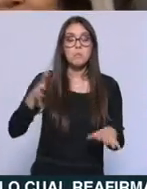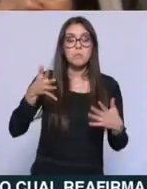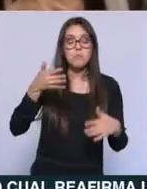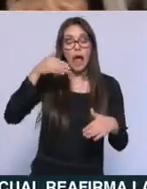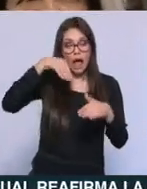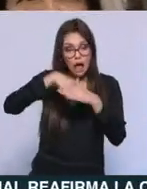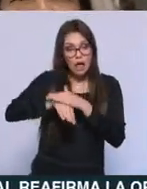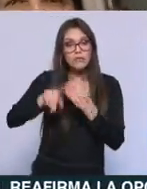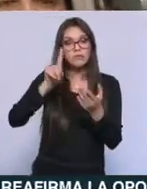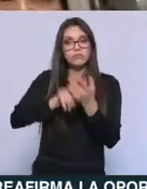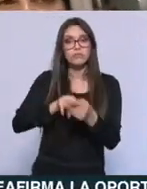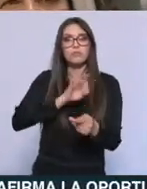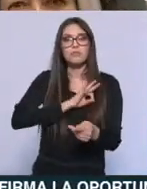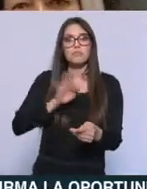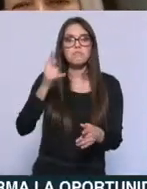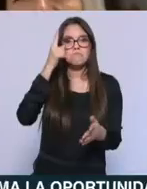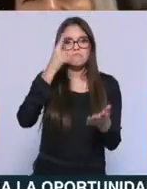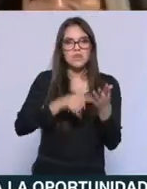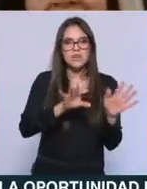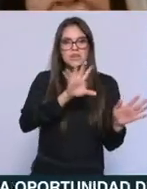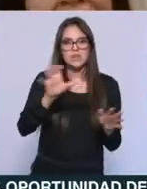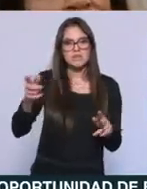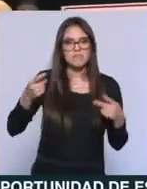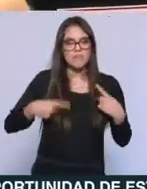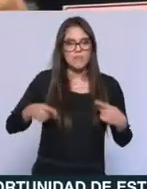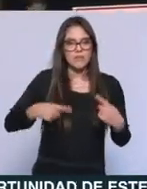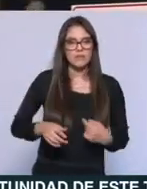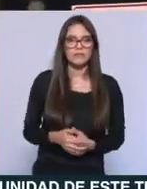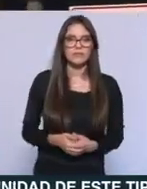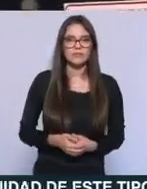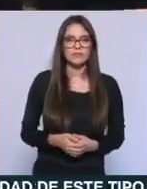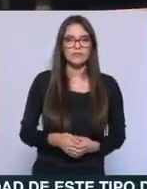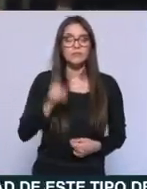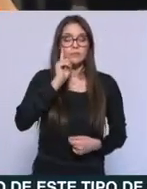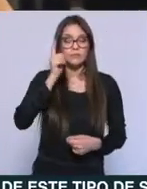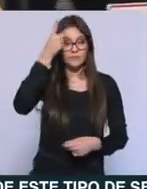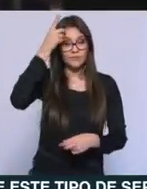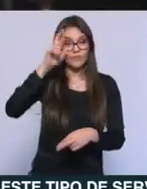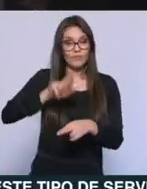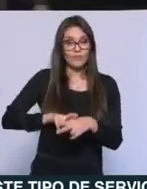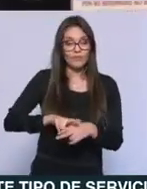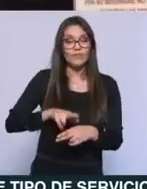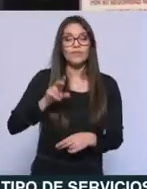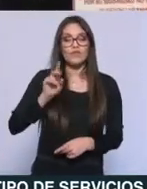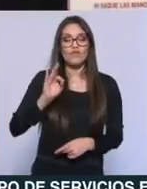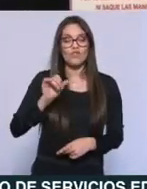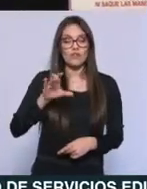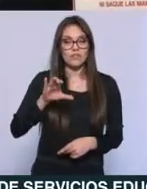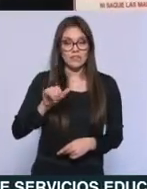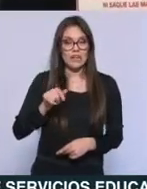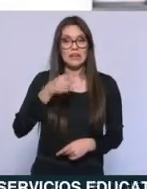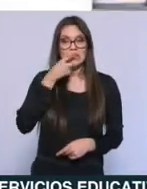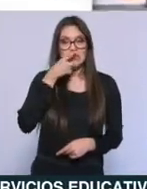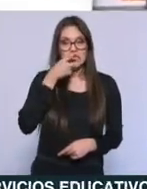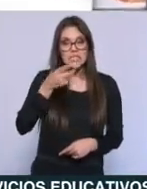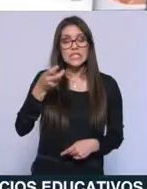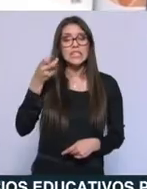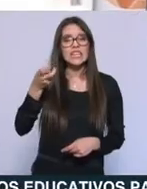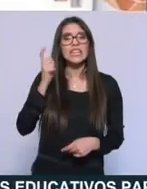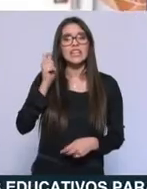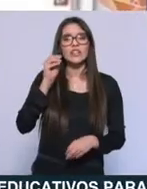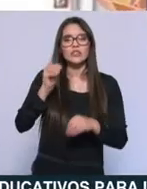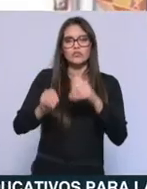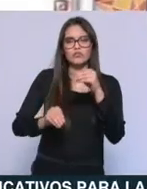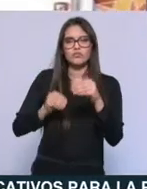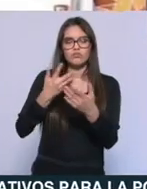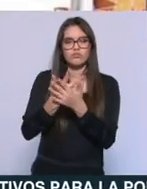1.200 personas. La directora del Sistema de Transporte Colectivo Metro, Florencia Serranía Soto, detalló que los trenes fueron fabricados con mano